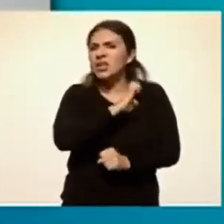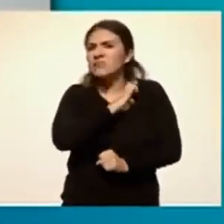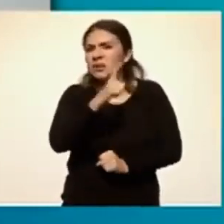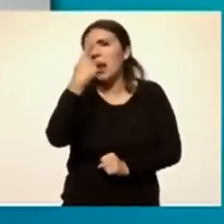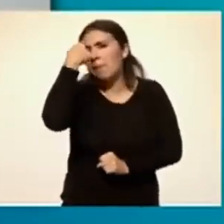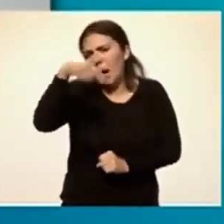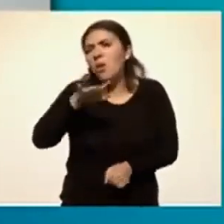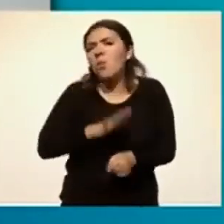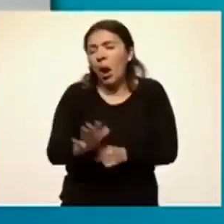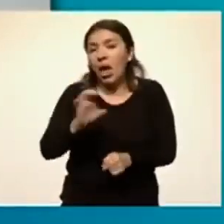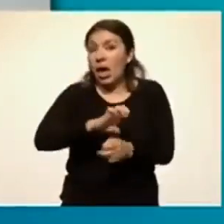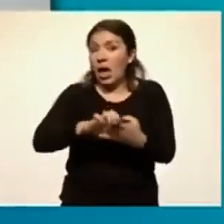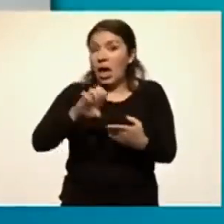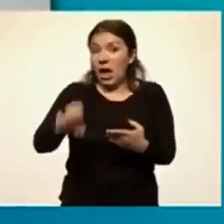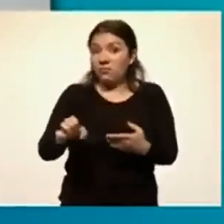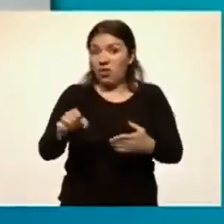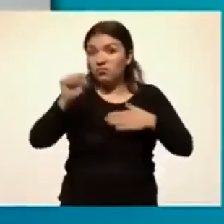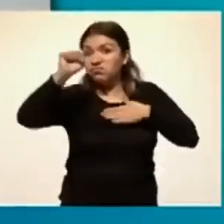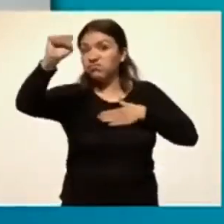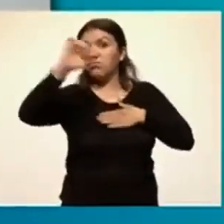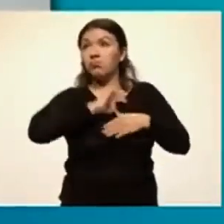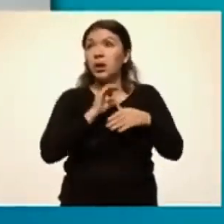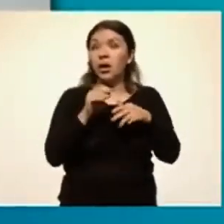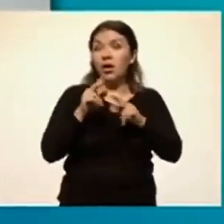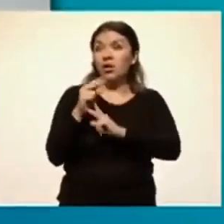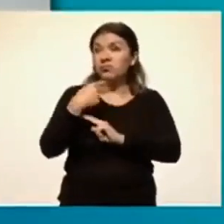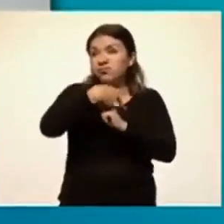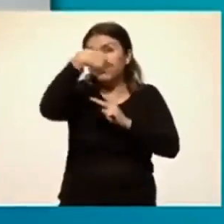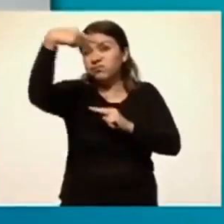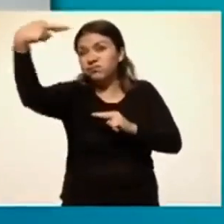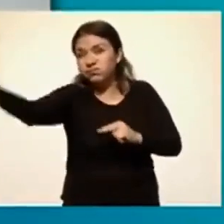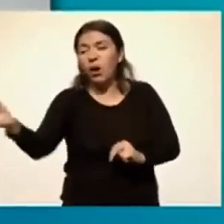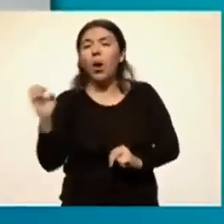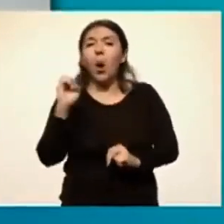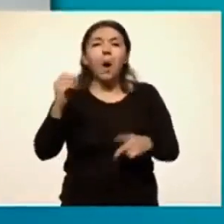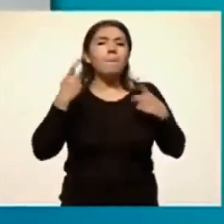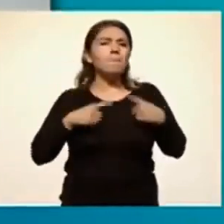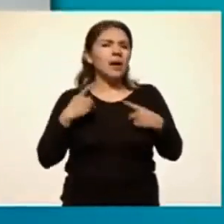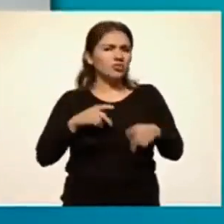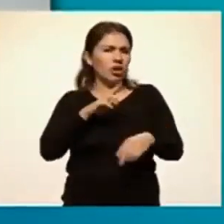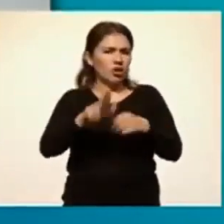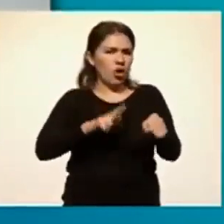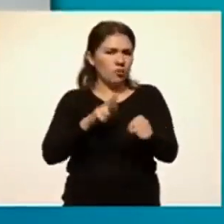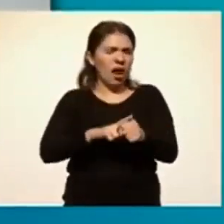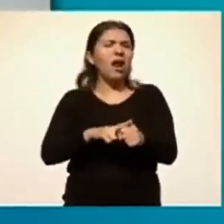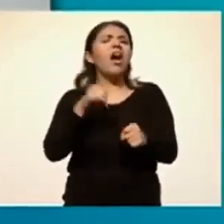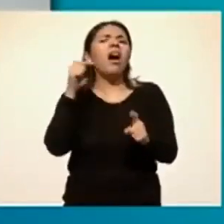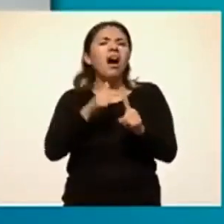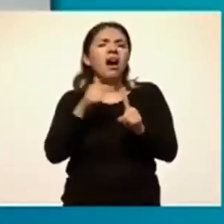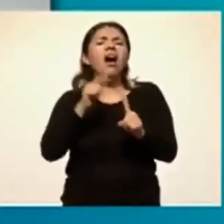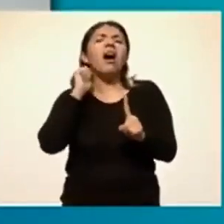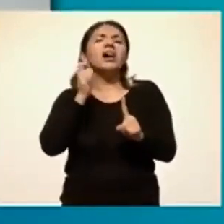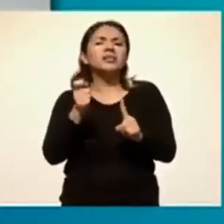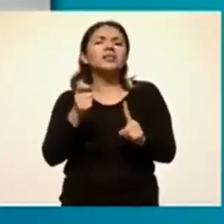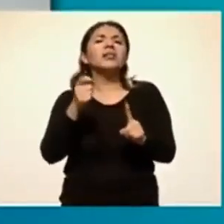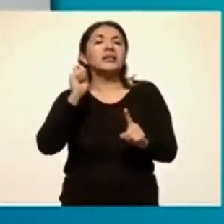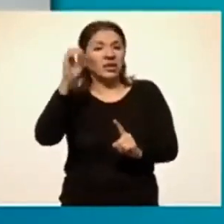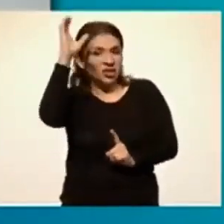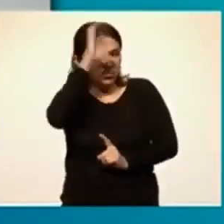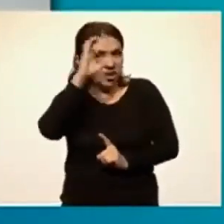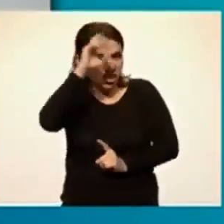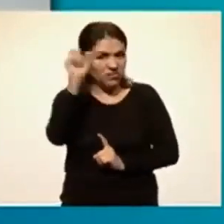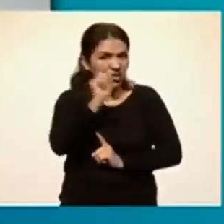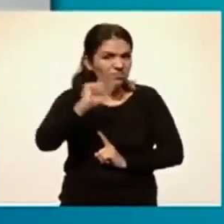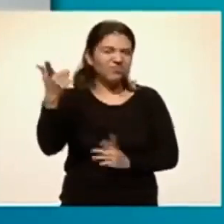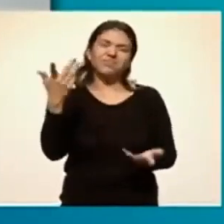Por ejemplo, si es un superhéroe, si puede volar, o si es en el caso de una persona como Santiago Ramón y Cajal, por ejemplo, que era un